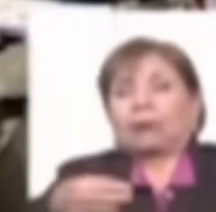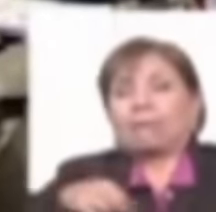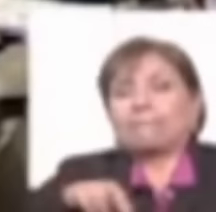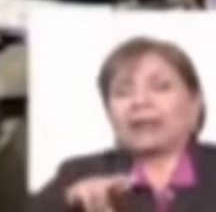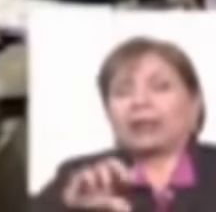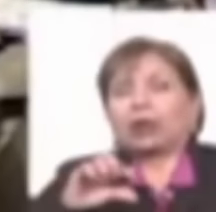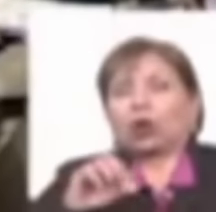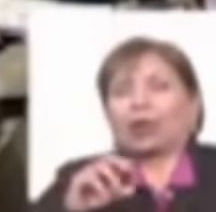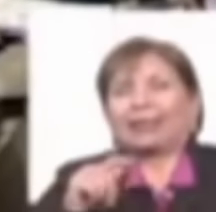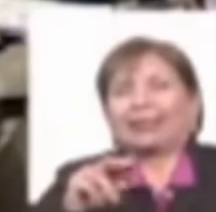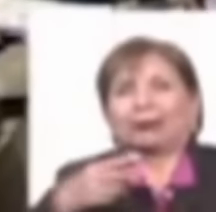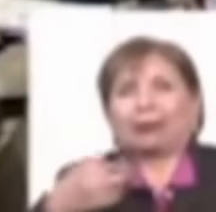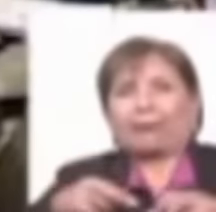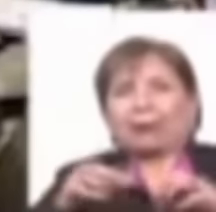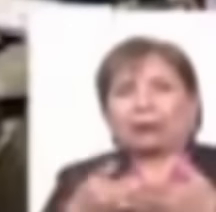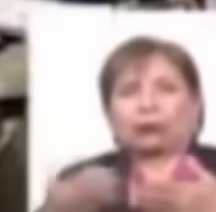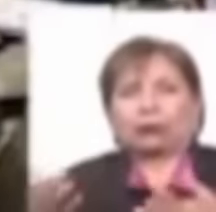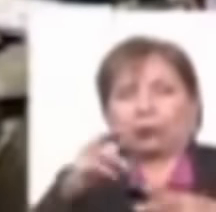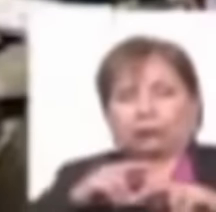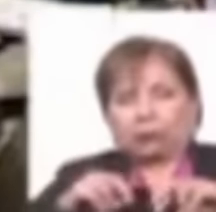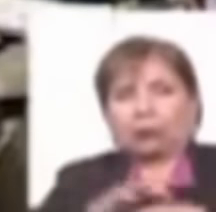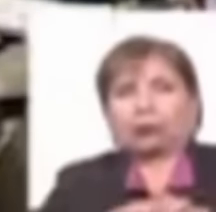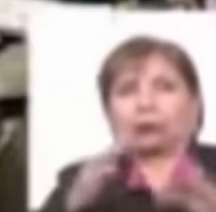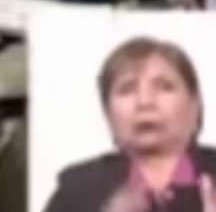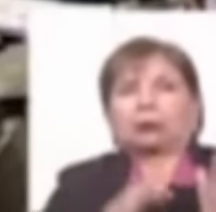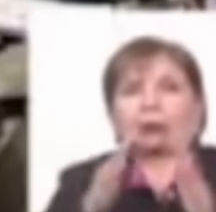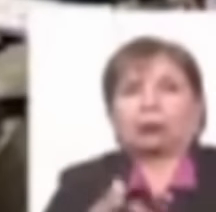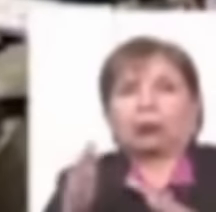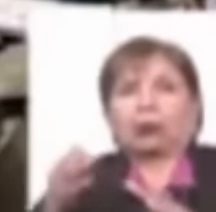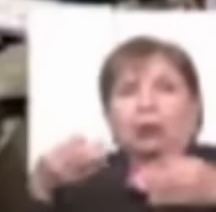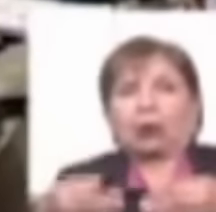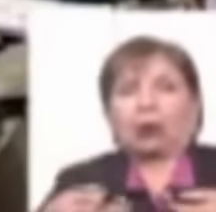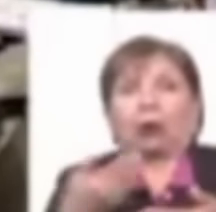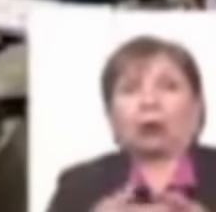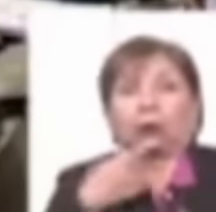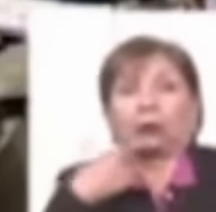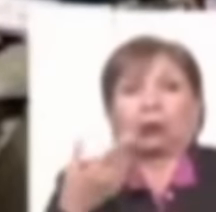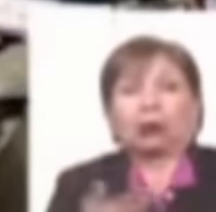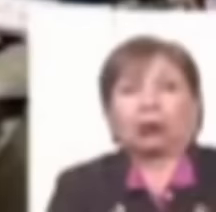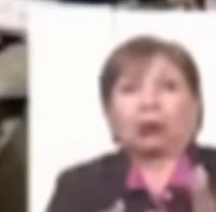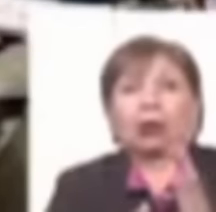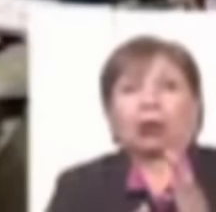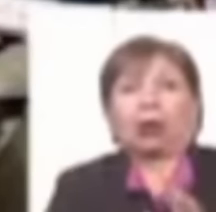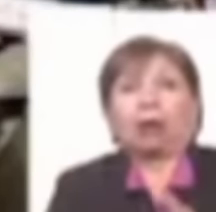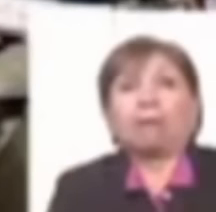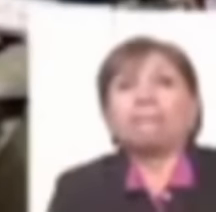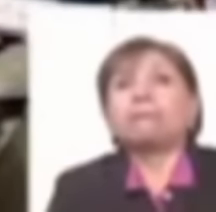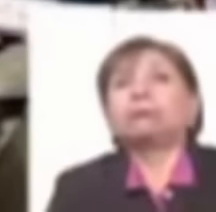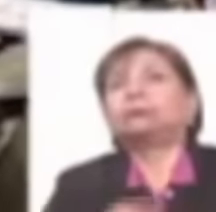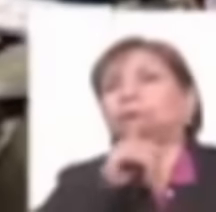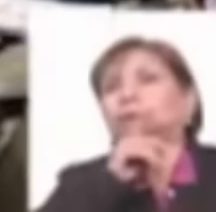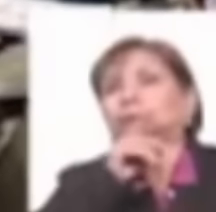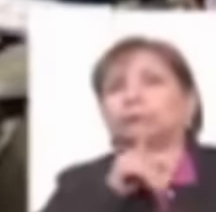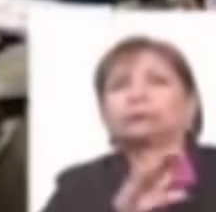Congreso para la investigación en este procedimiento adecuado que, como usted lo ha señalado, Presidenta, cumple y